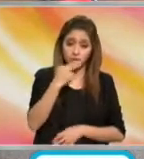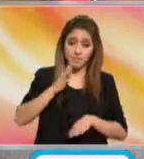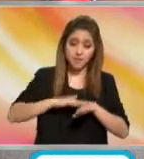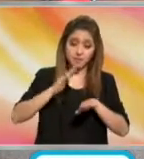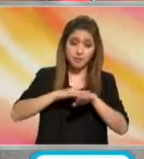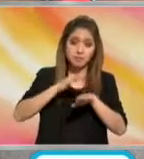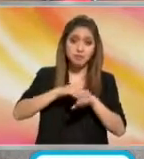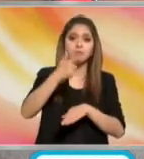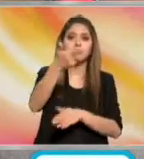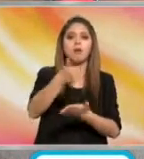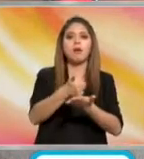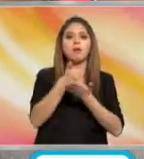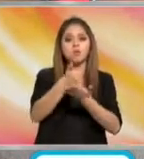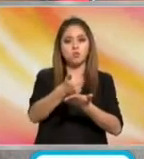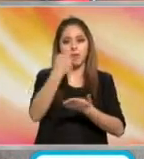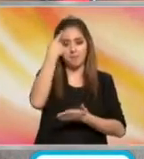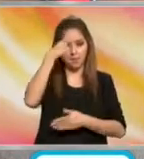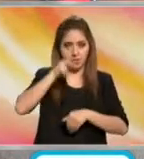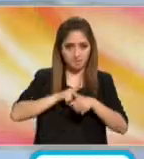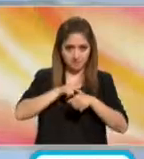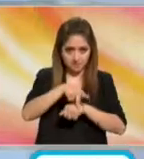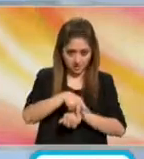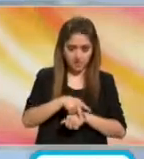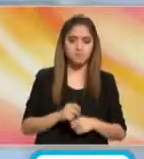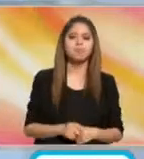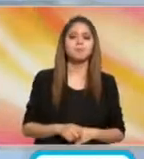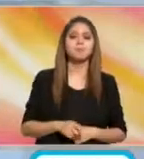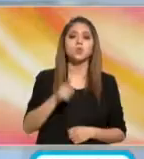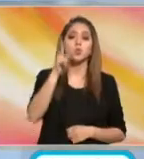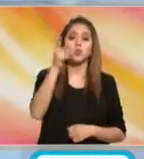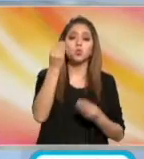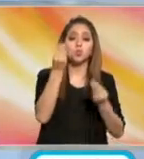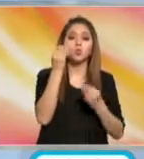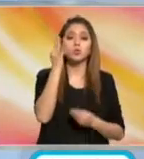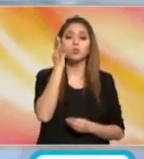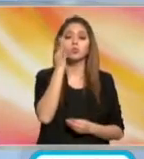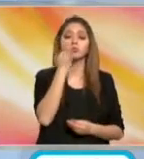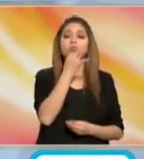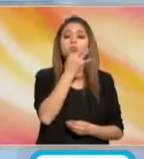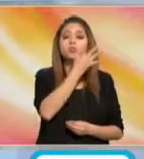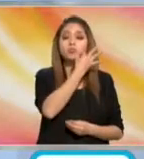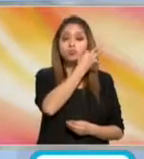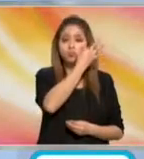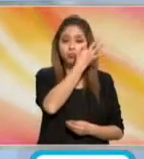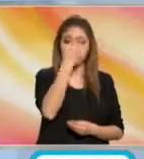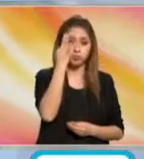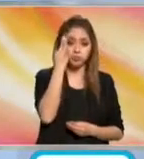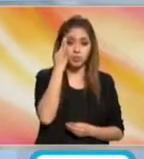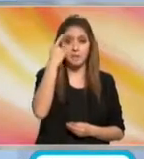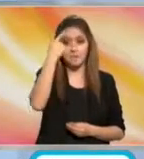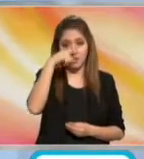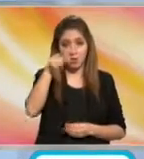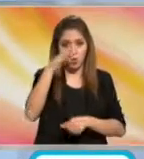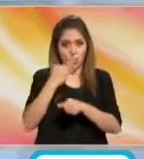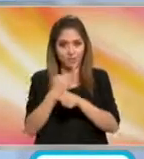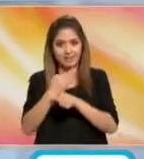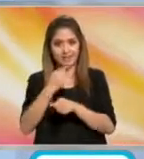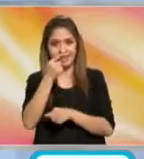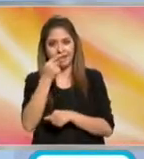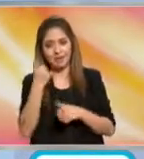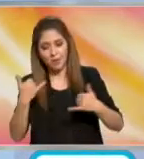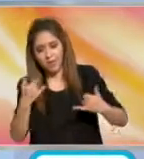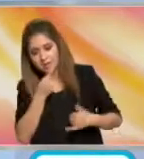te va a beneficiar. Muy bien. Si tú tienes muchos granitos, tenemos para nuestras niñas que nos están viendo,